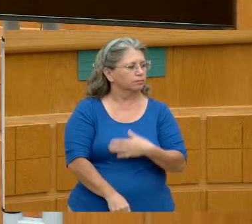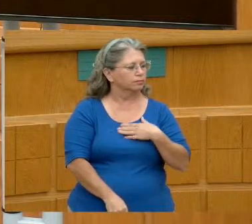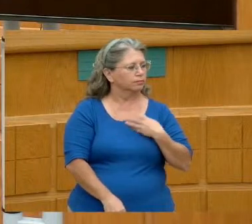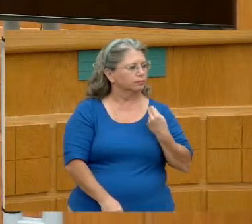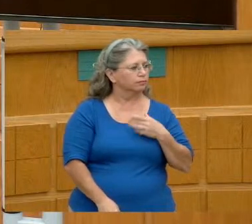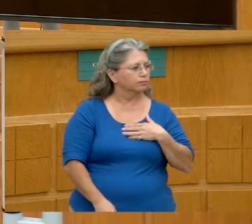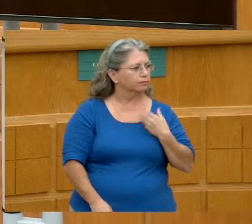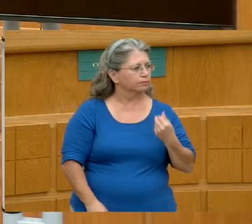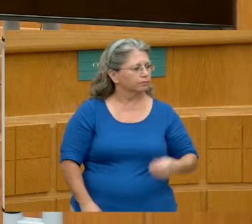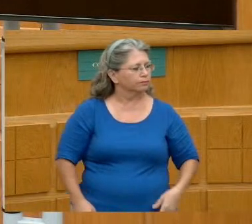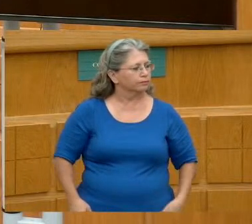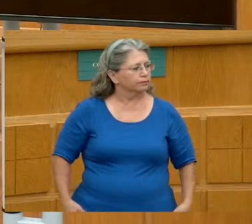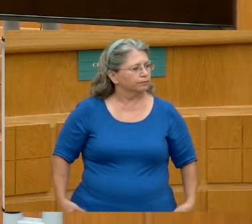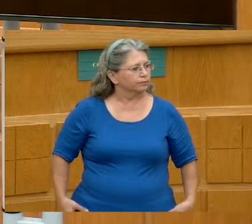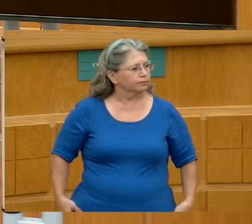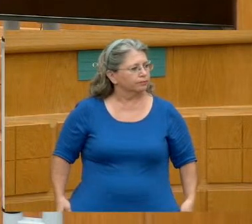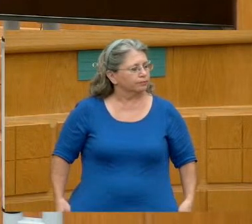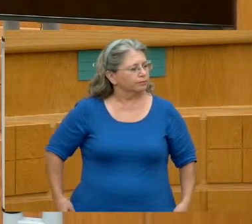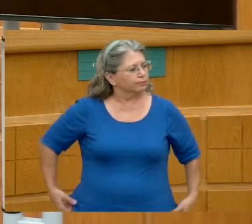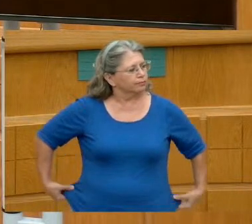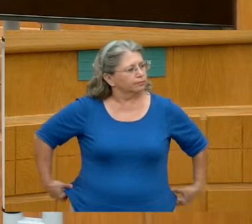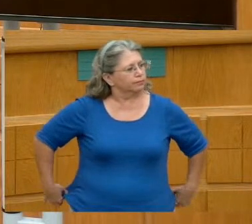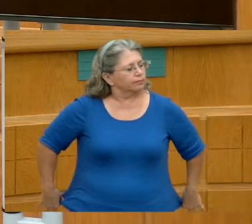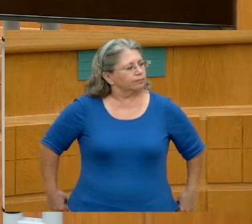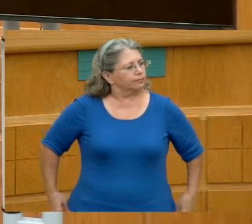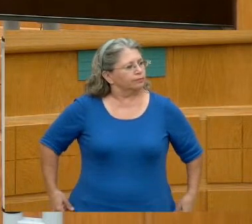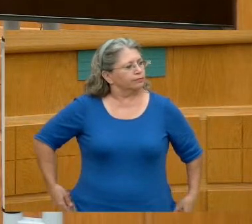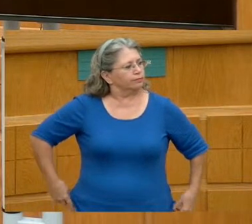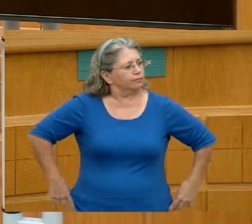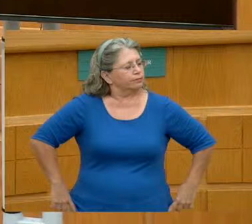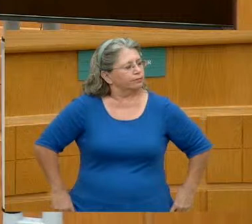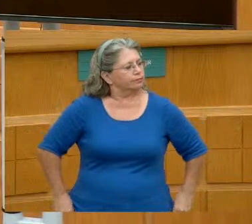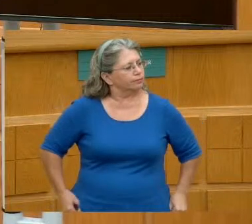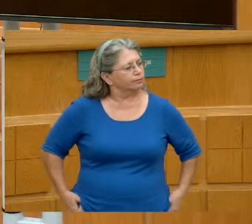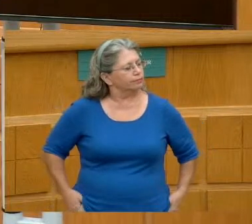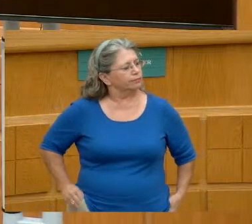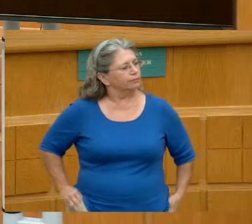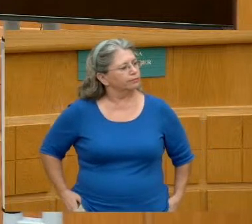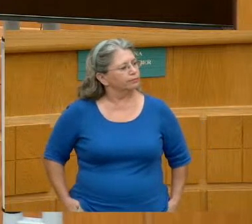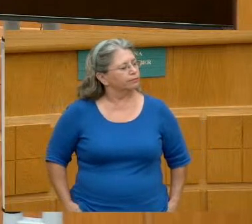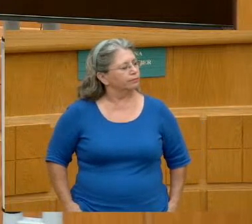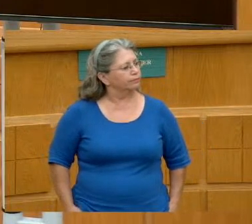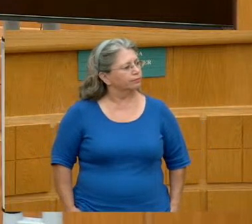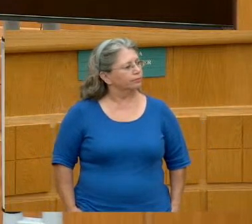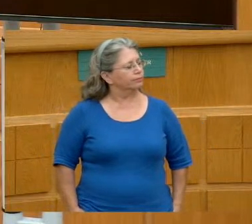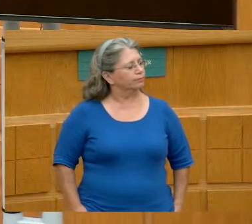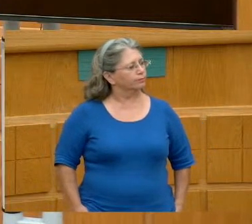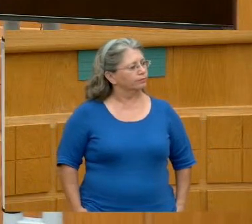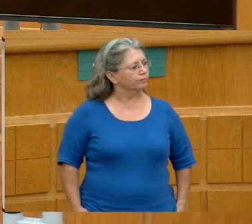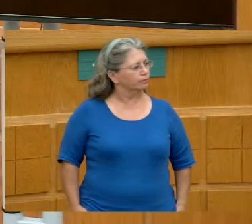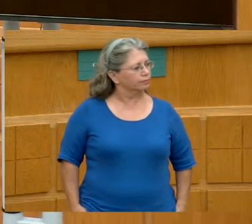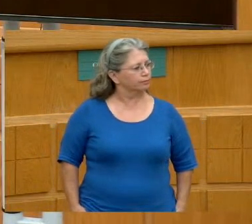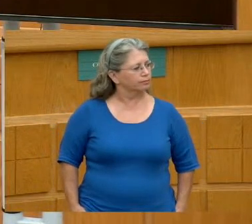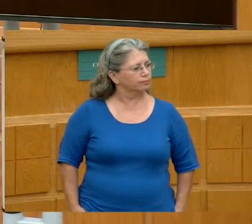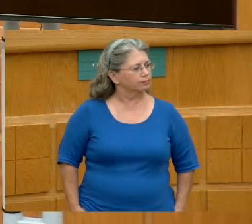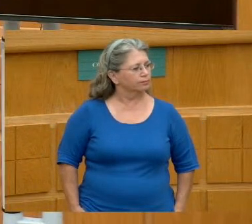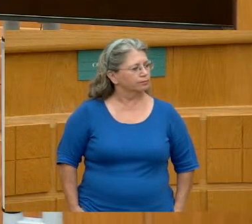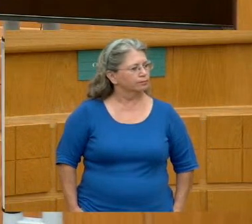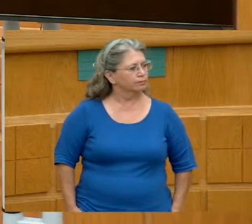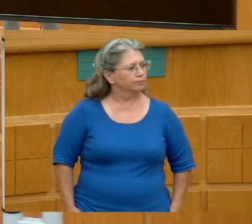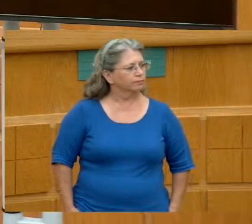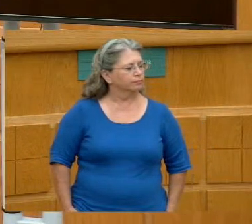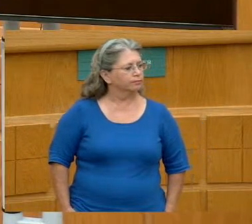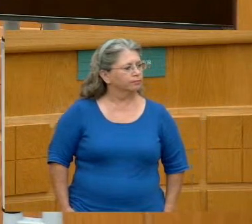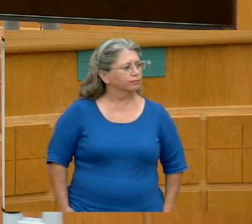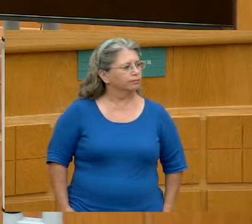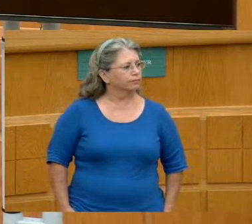habrá disponibilidad en varias áreas, esencialmente en estacionamientos. La capacidad en los hospitales cambió cuando se enmendó la orden del gobernador para